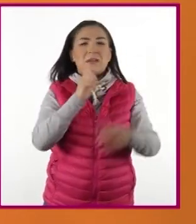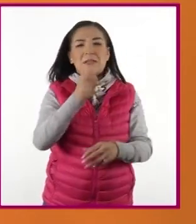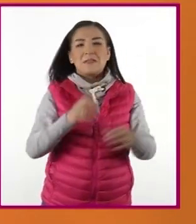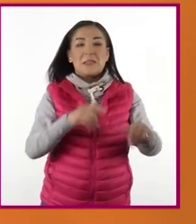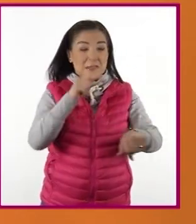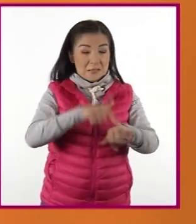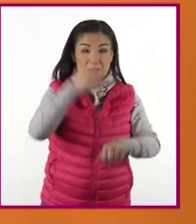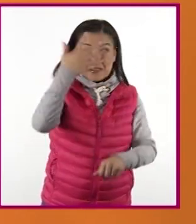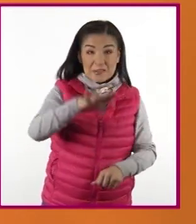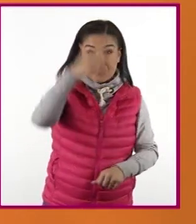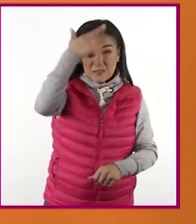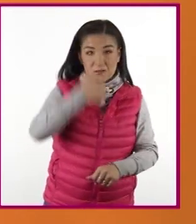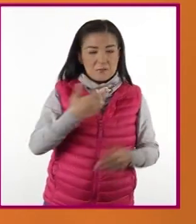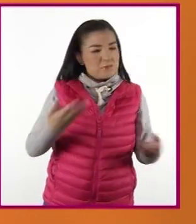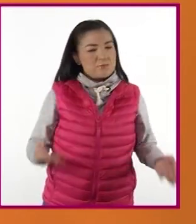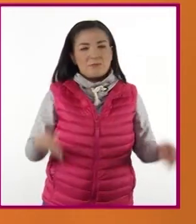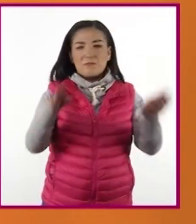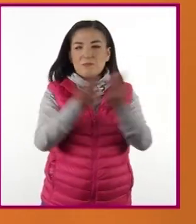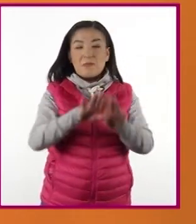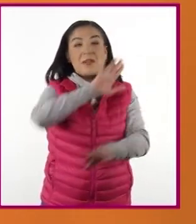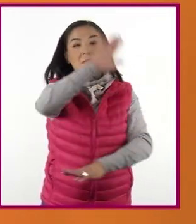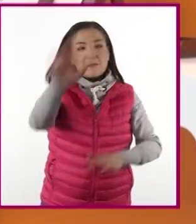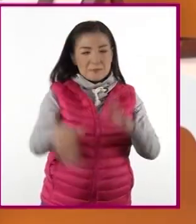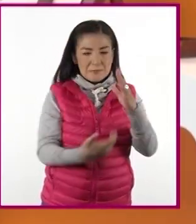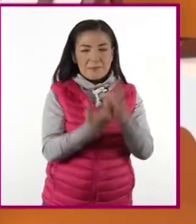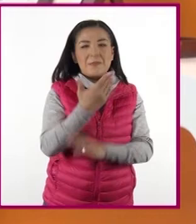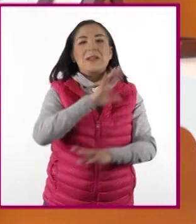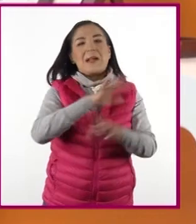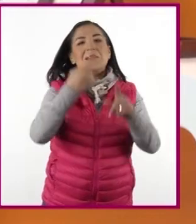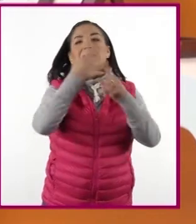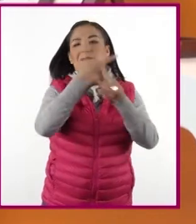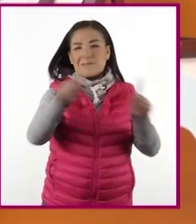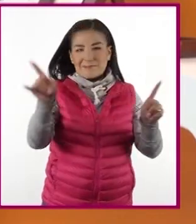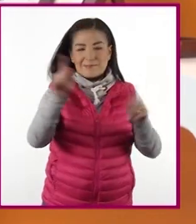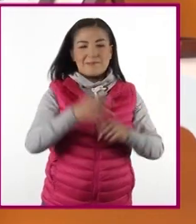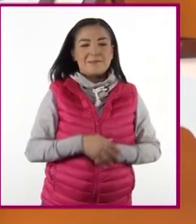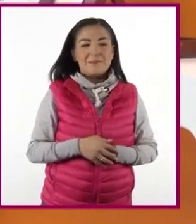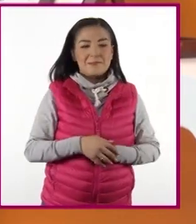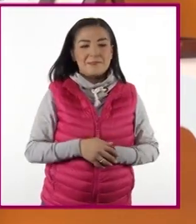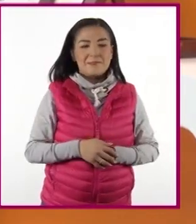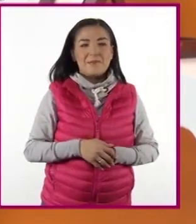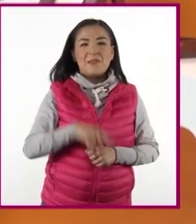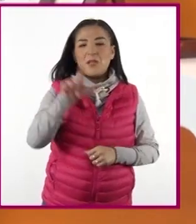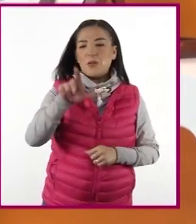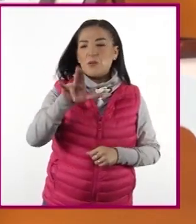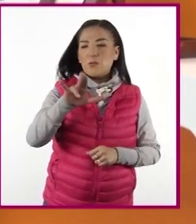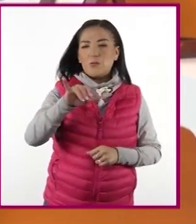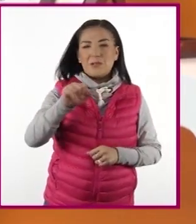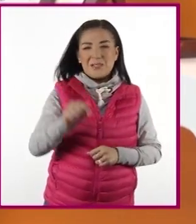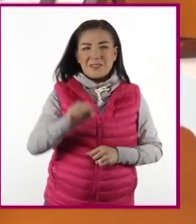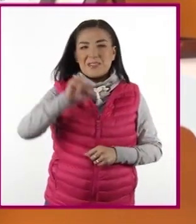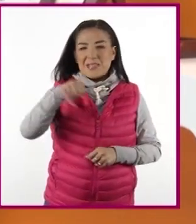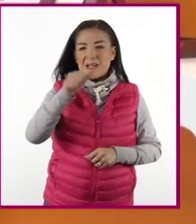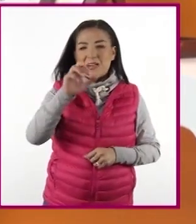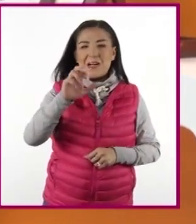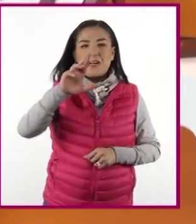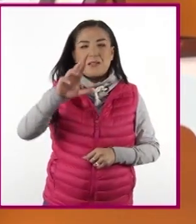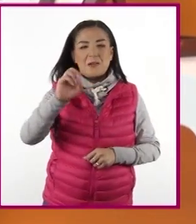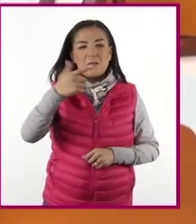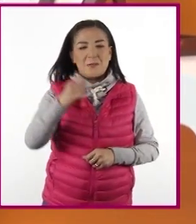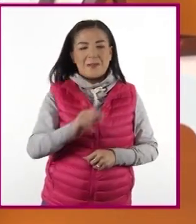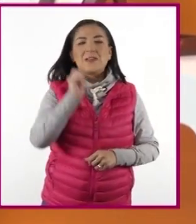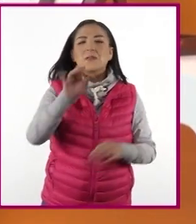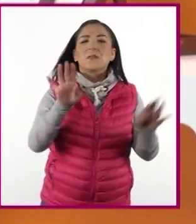la noche hasta el amanecer del día siguiente. Luis Jáuregui, en el panorama económico de la última